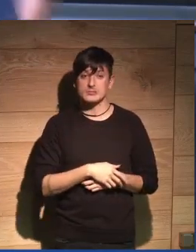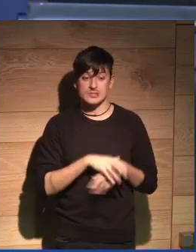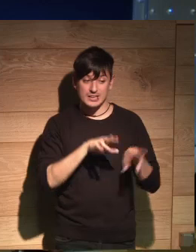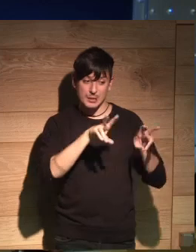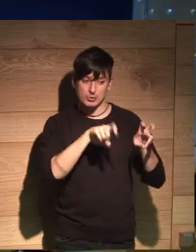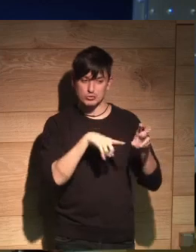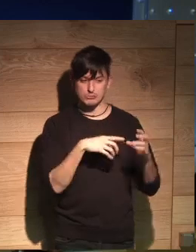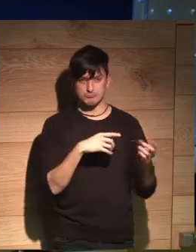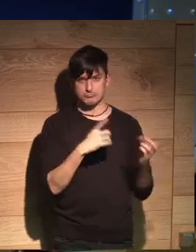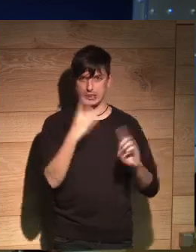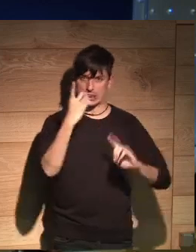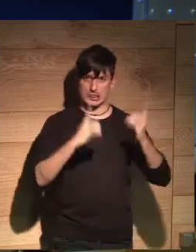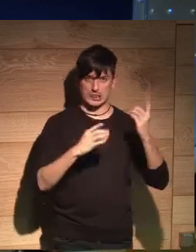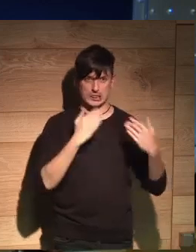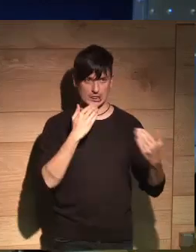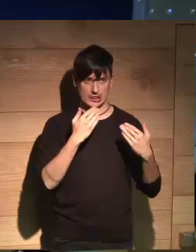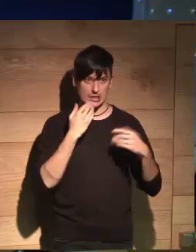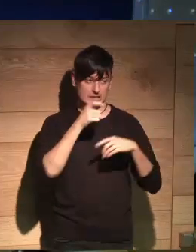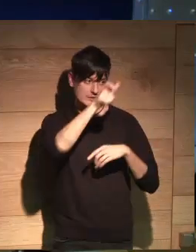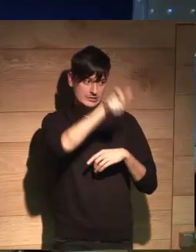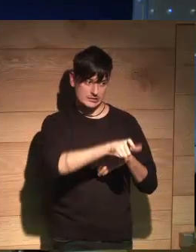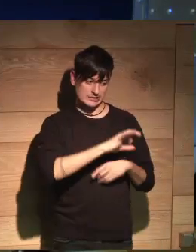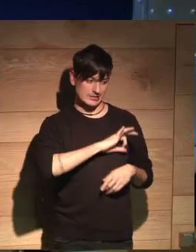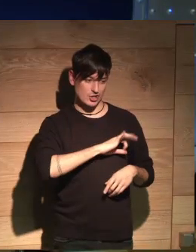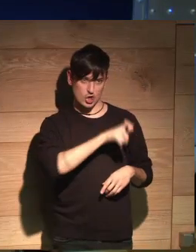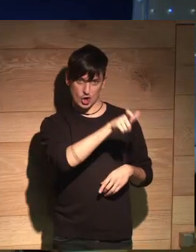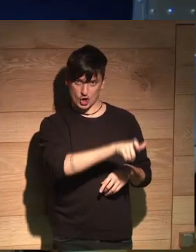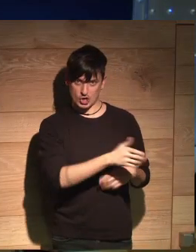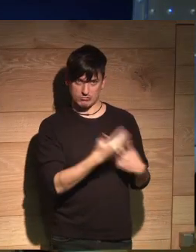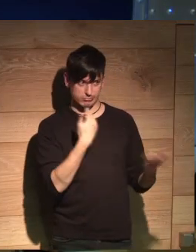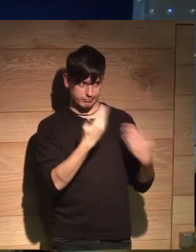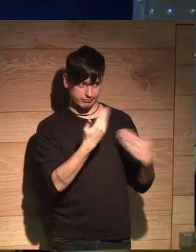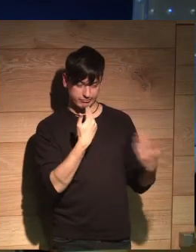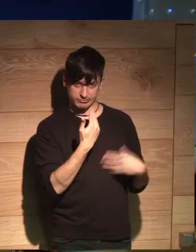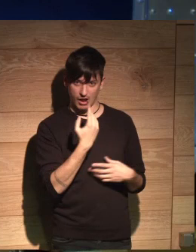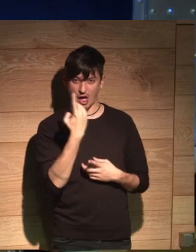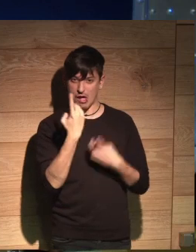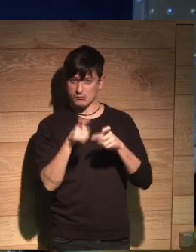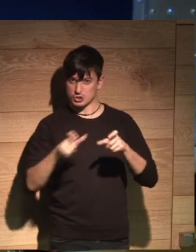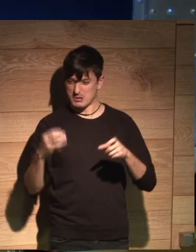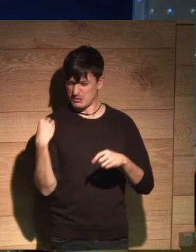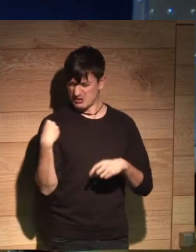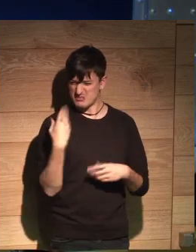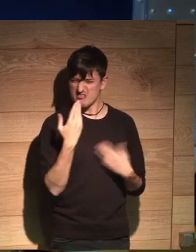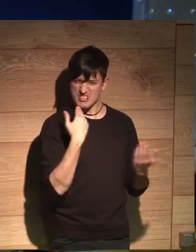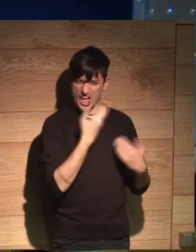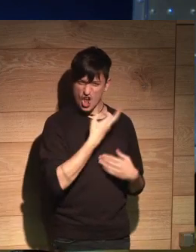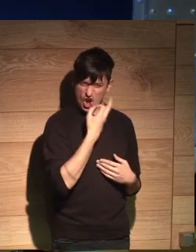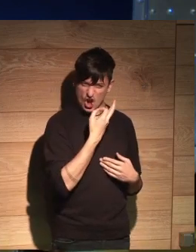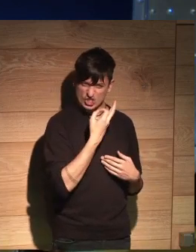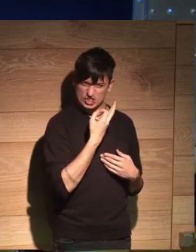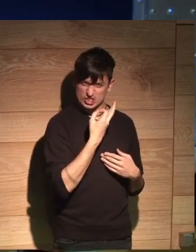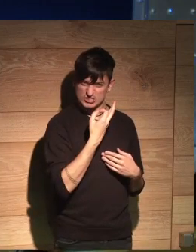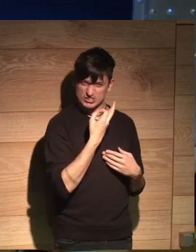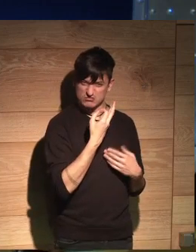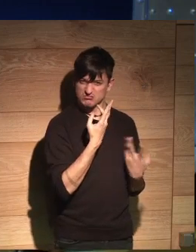hago un diálogo con este señor. Un diálogo que hay gente que me preguntaba, pero ¿los diálogos son reales o son ficticios?